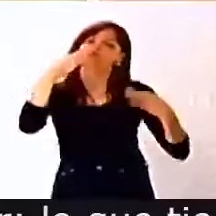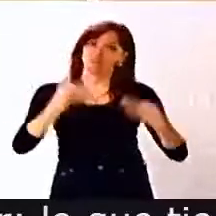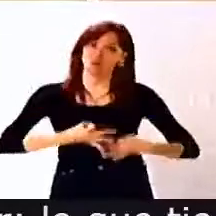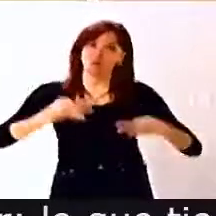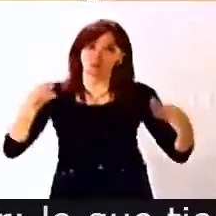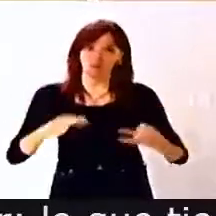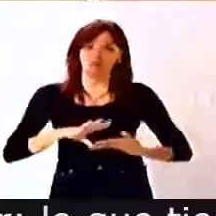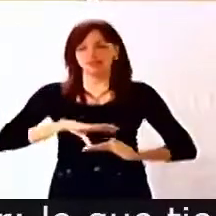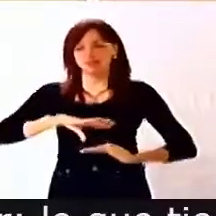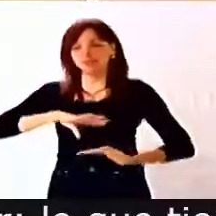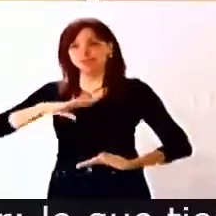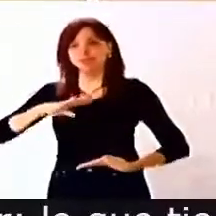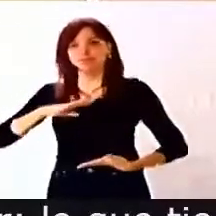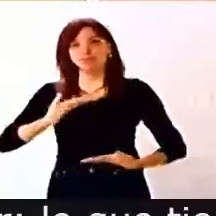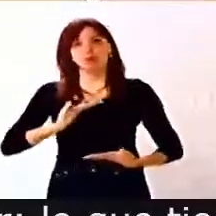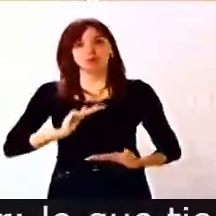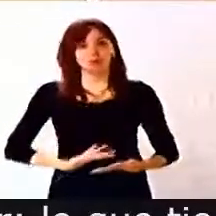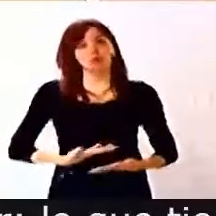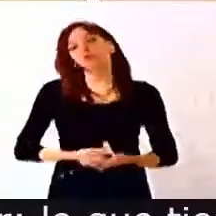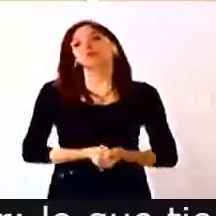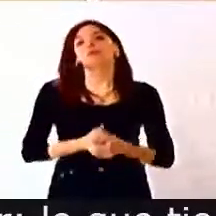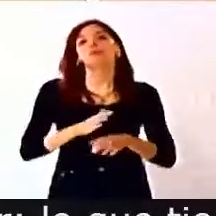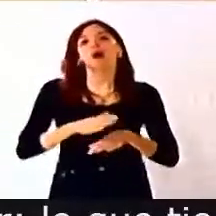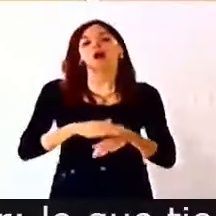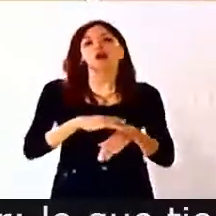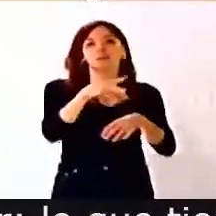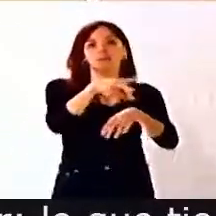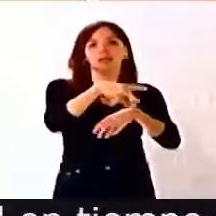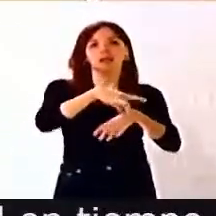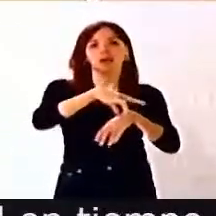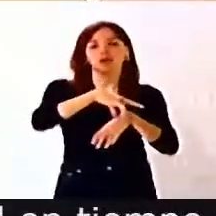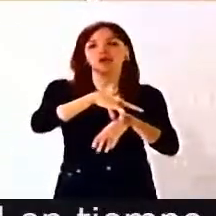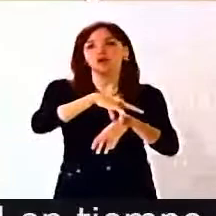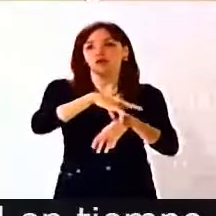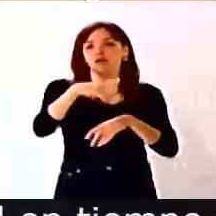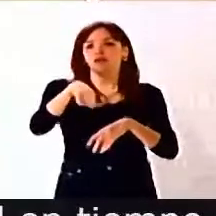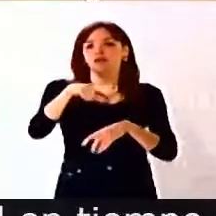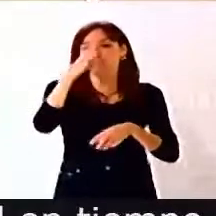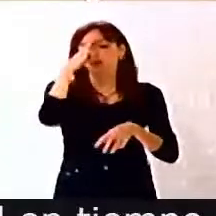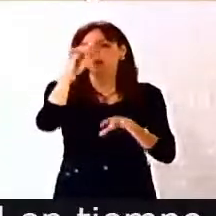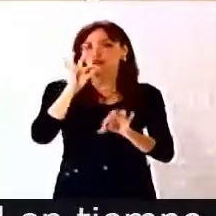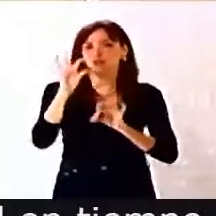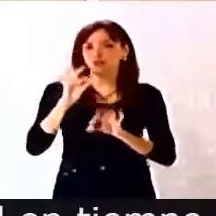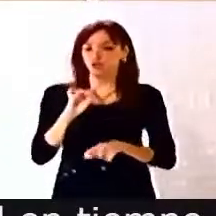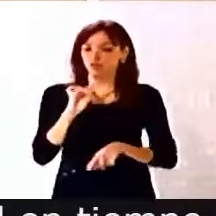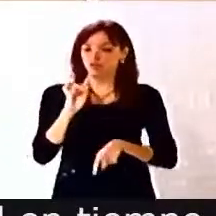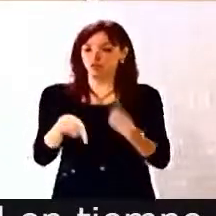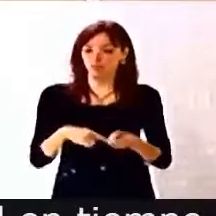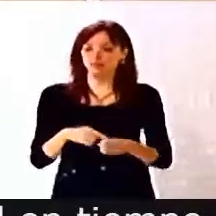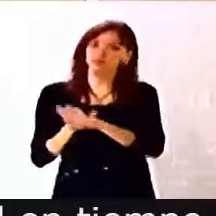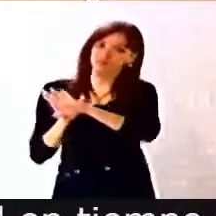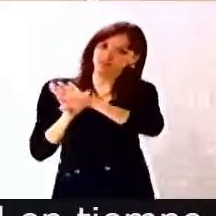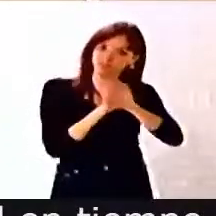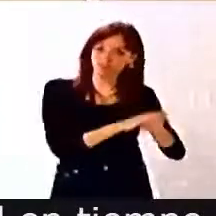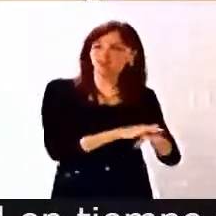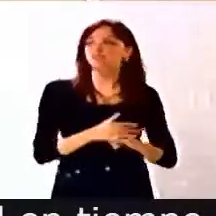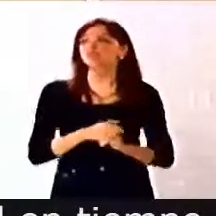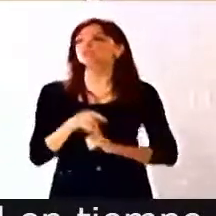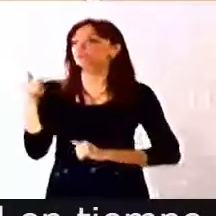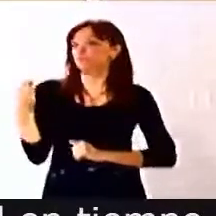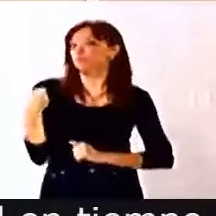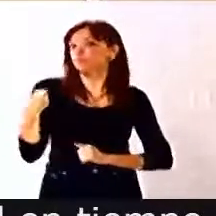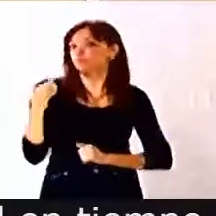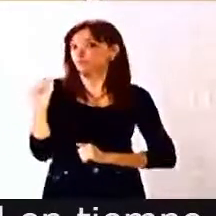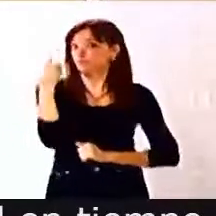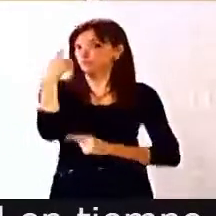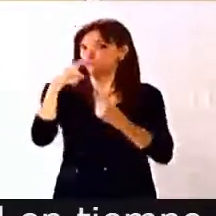entiendo que le da mucha seguridad al clínico para tomar las decisiones. Con respecto a la primera pregunta que hacía,